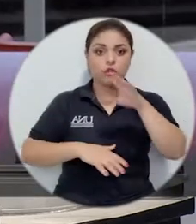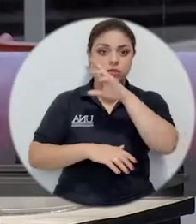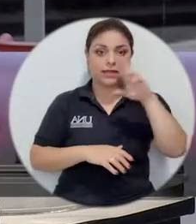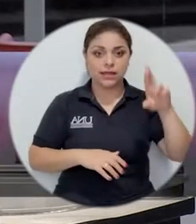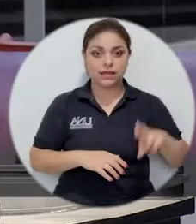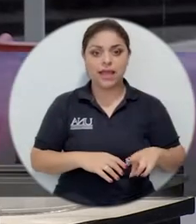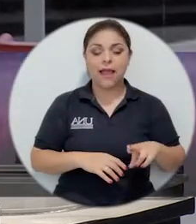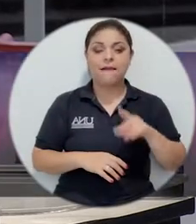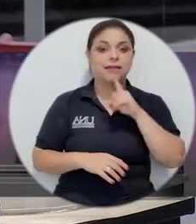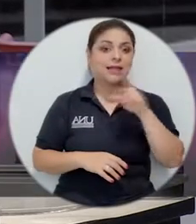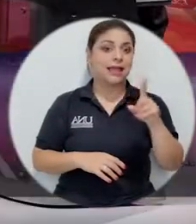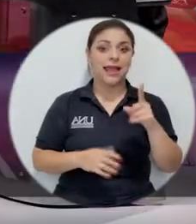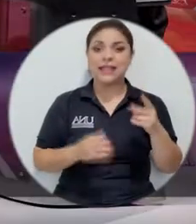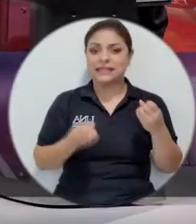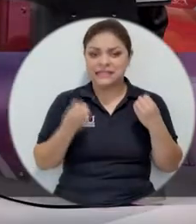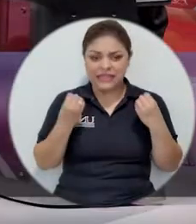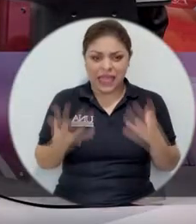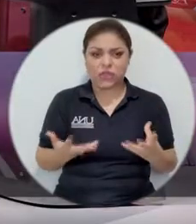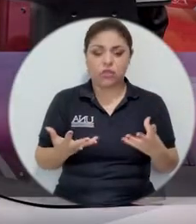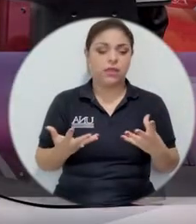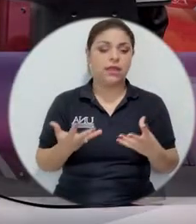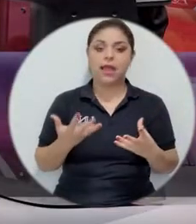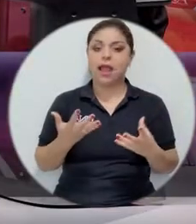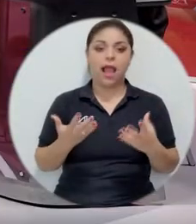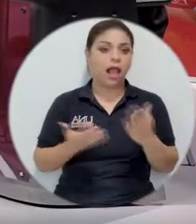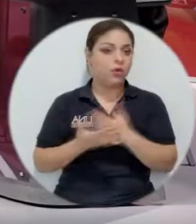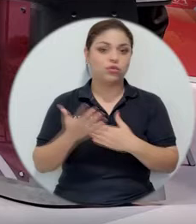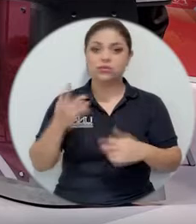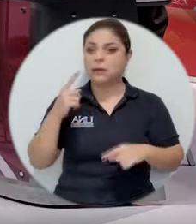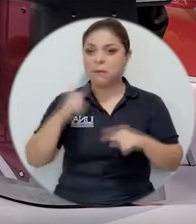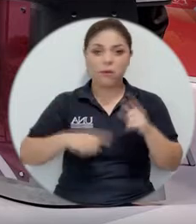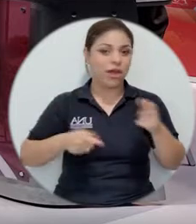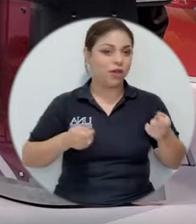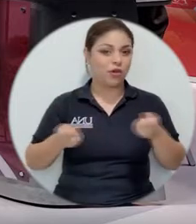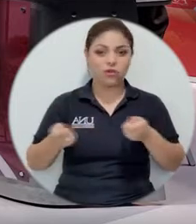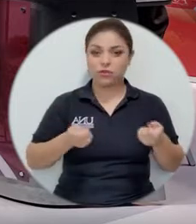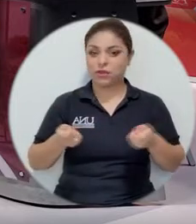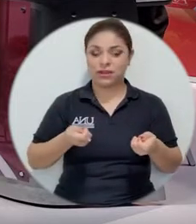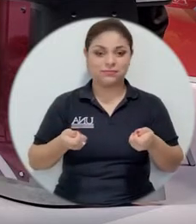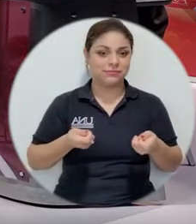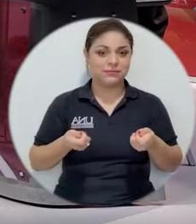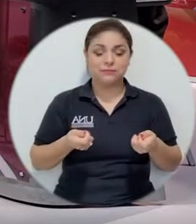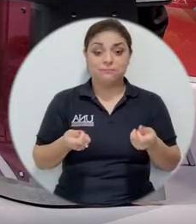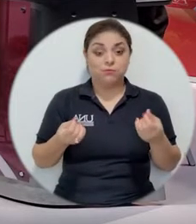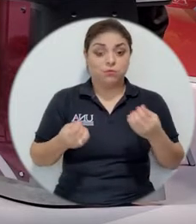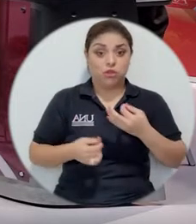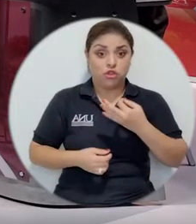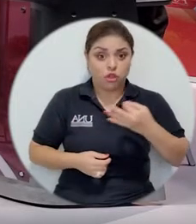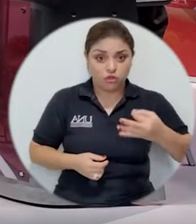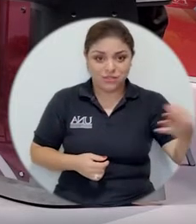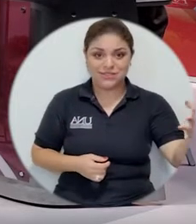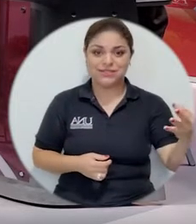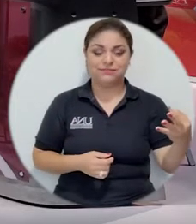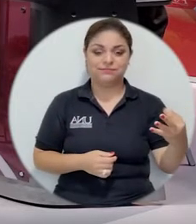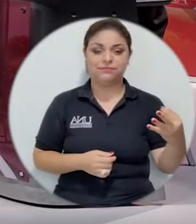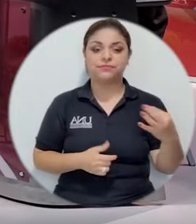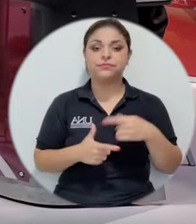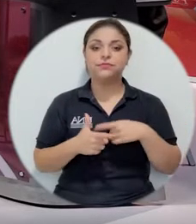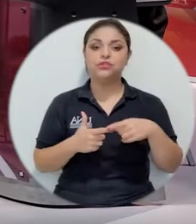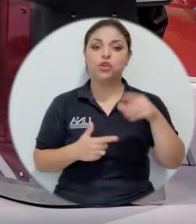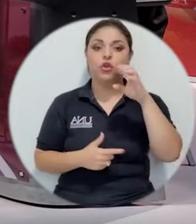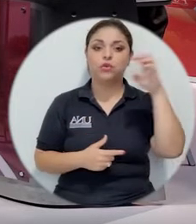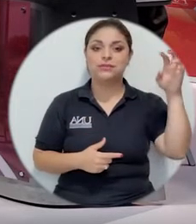punto de vista incontrolable. Y cosa de todos los días. Cosa de todos los días. Entonces Costa Rica